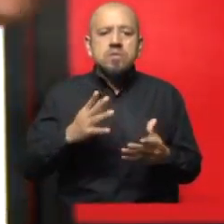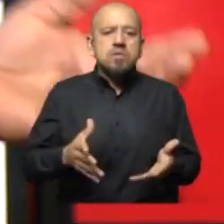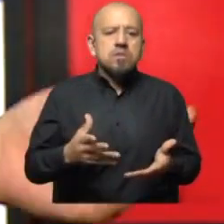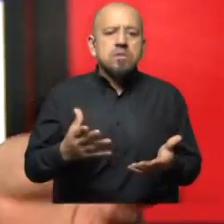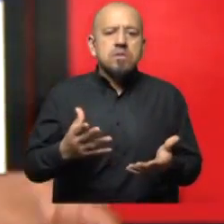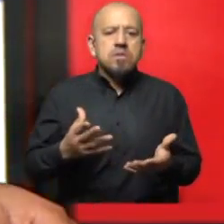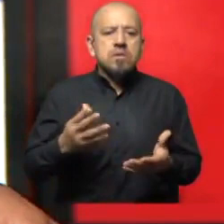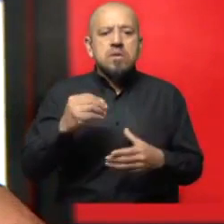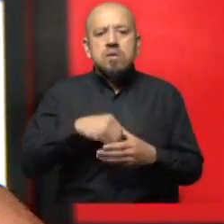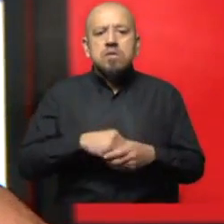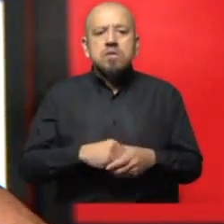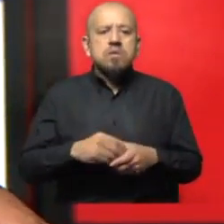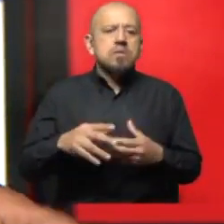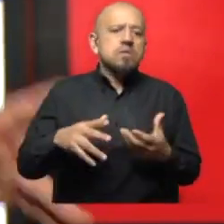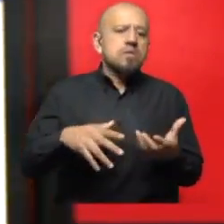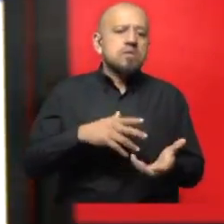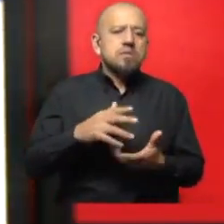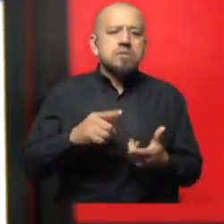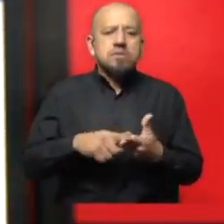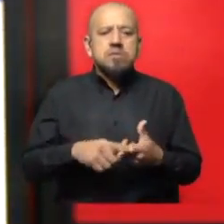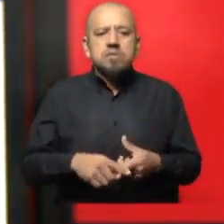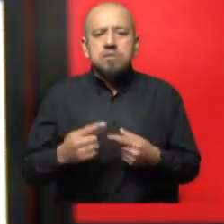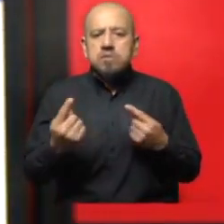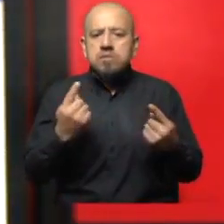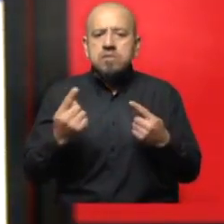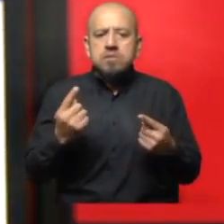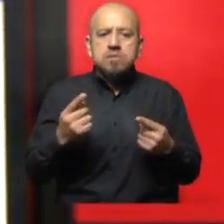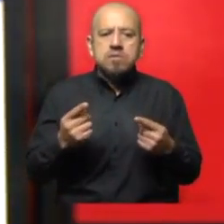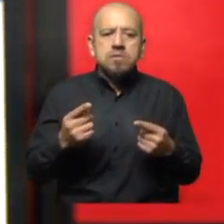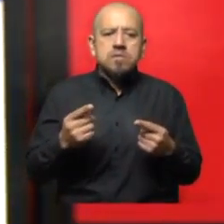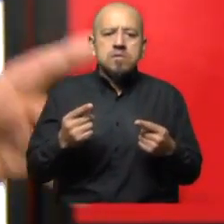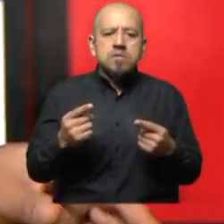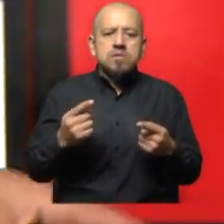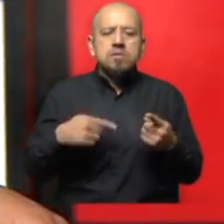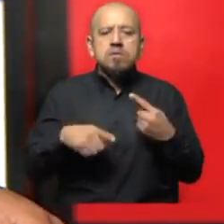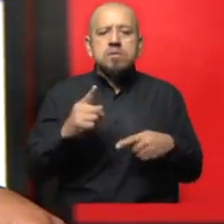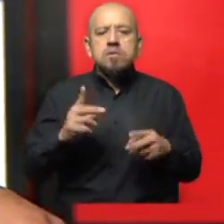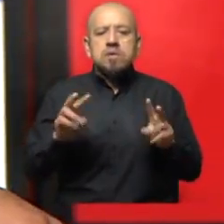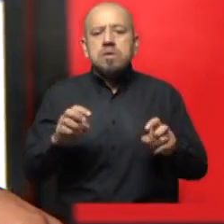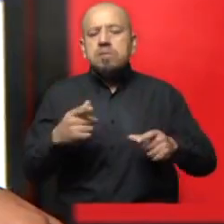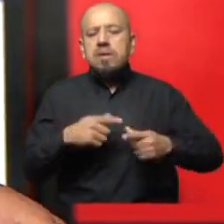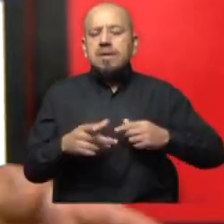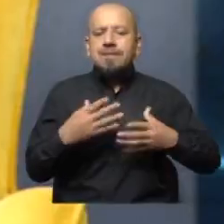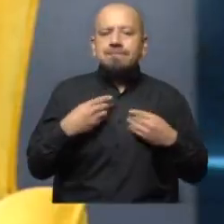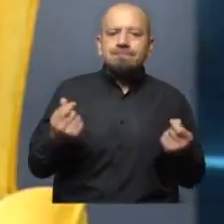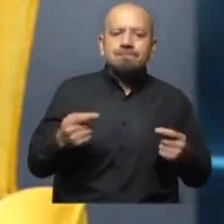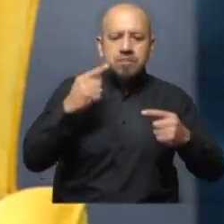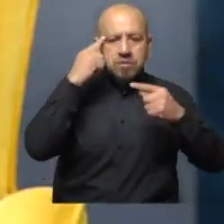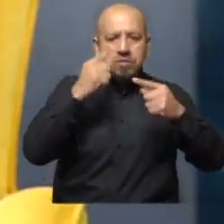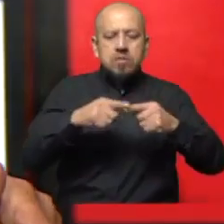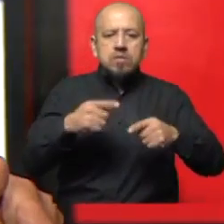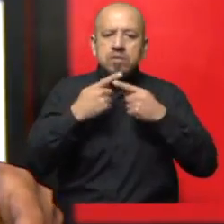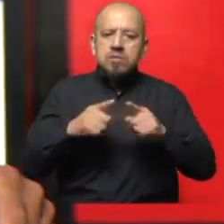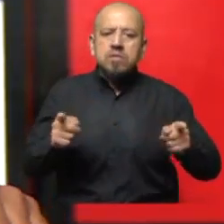interno cuando cada uno más o menos tuviera como el disparo en la energía no por esto de la